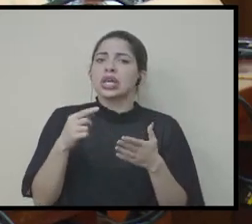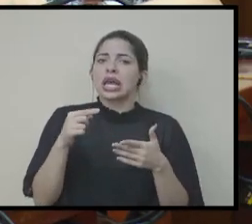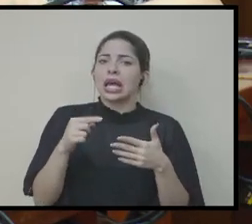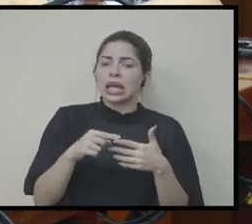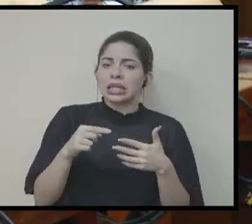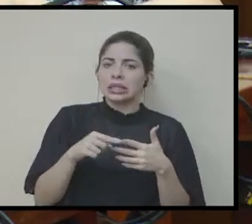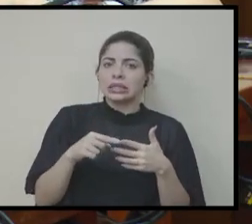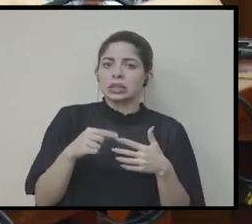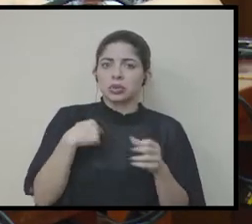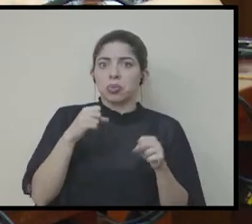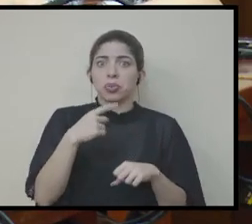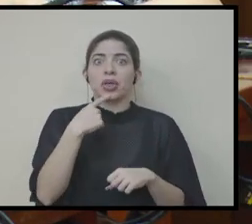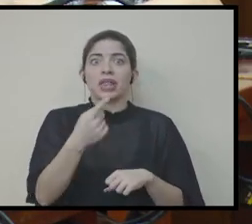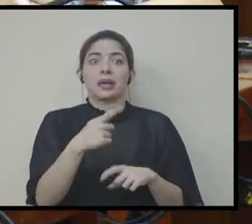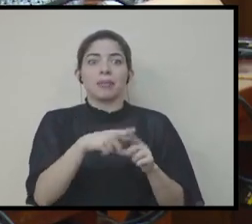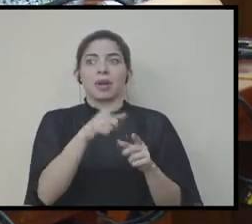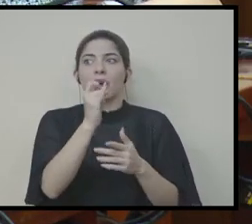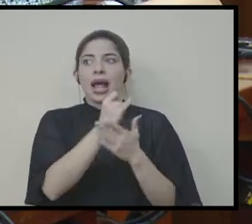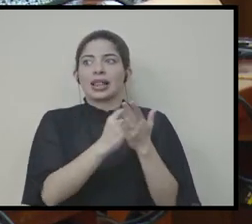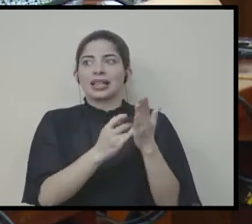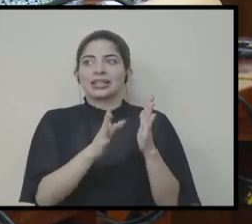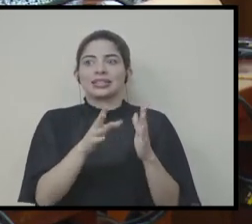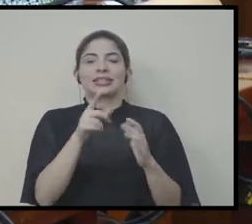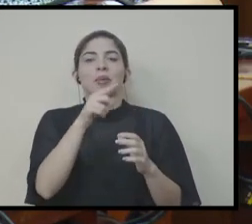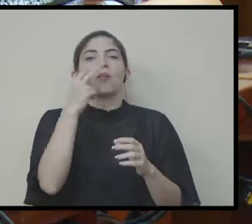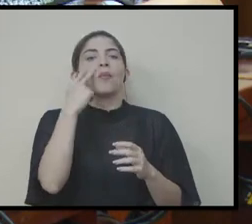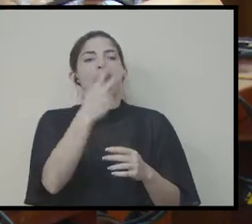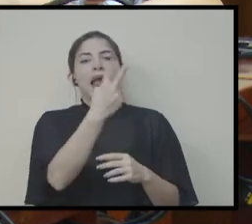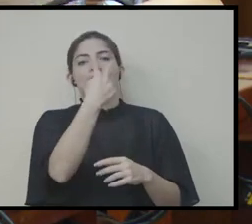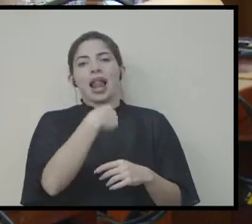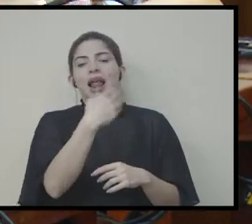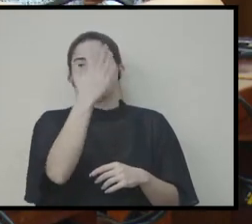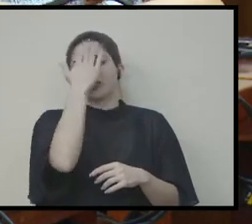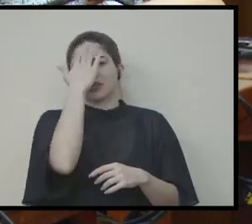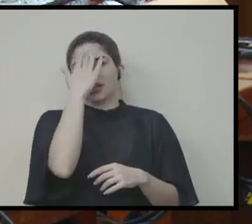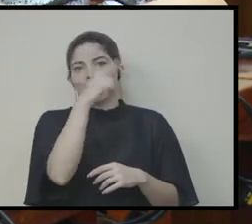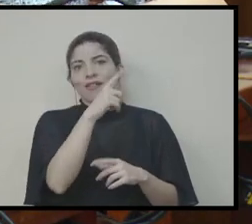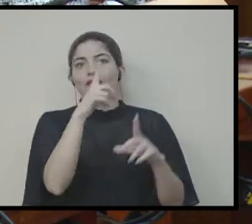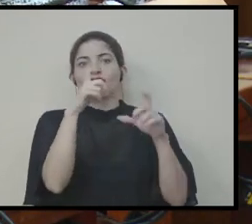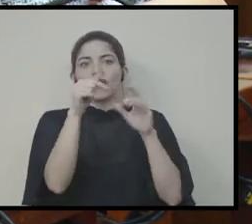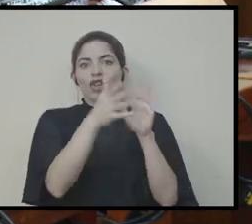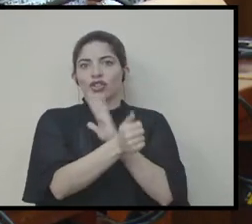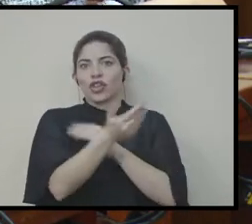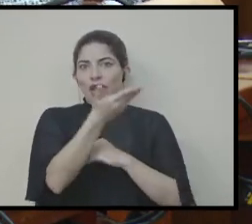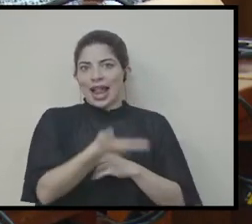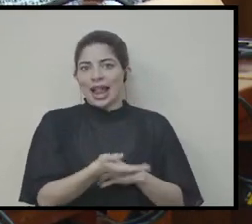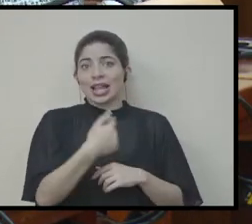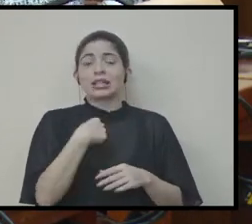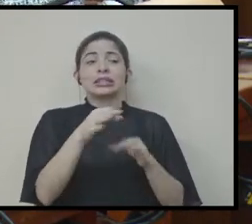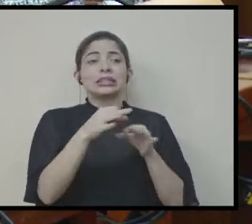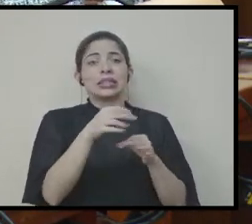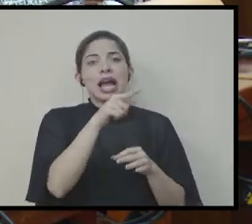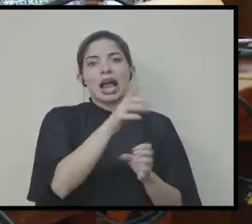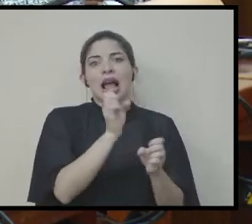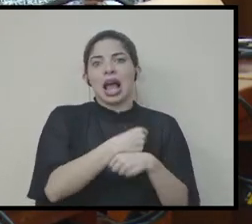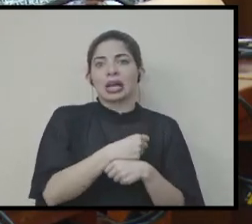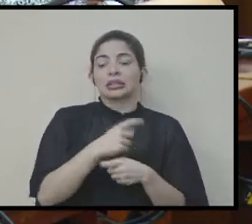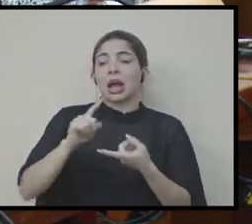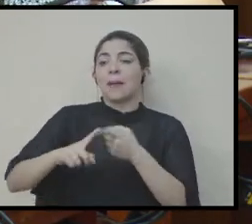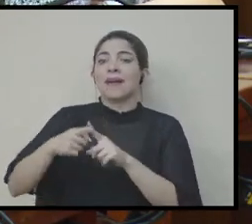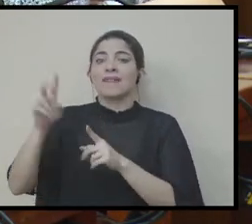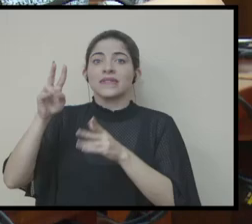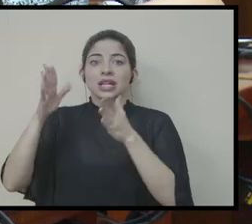sea, yo puedo decir, pero el artista... Se puede leer bien. Sí, el artista, la foto es él. Entonces, yo, mira esto. Hablo con unas